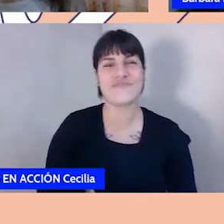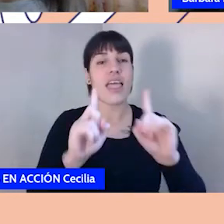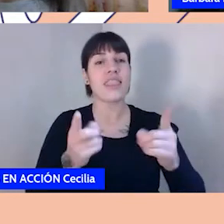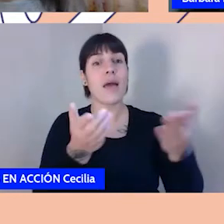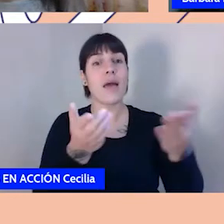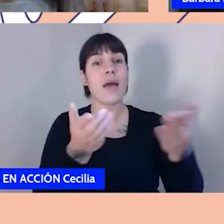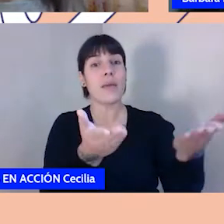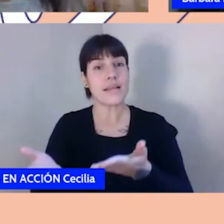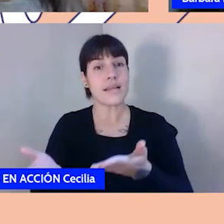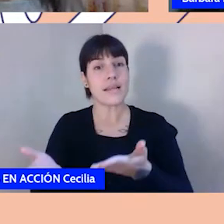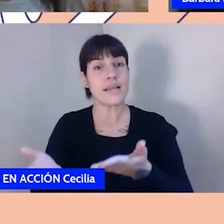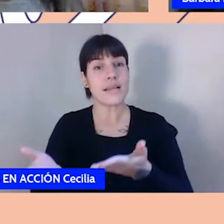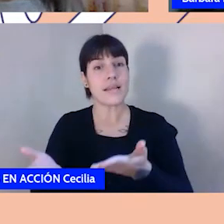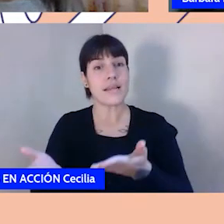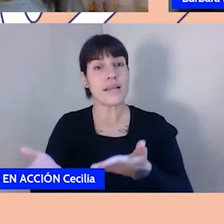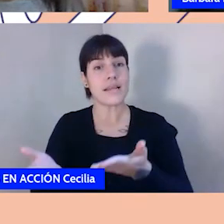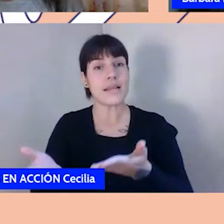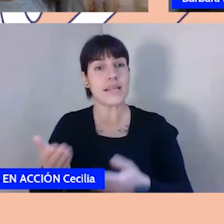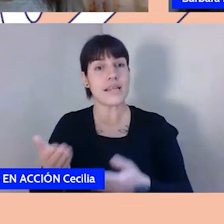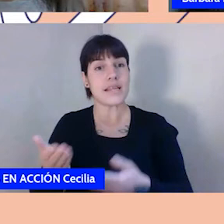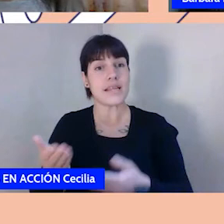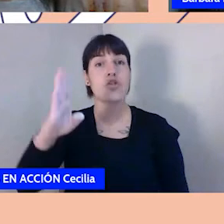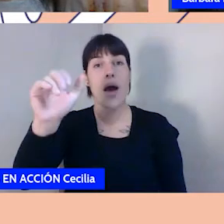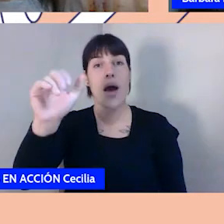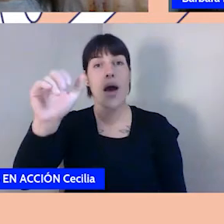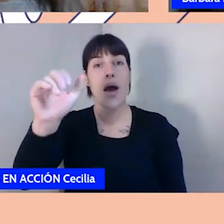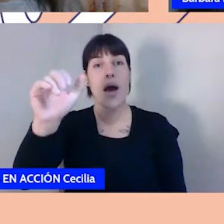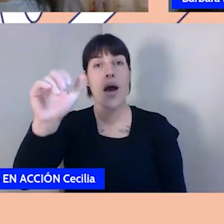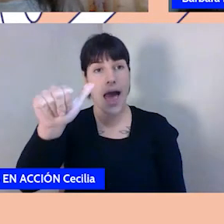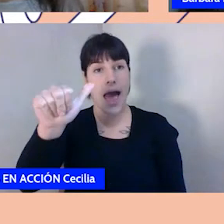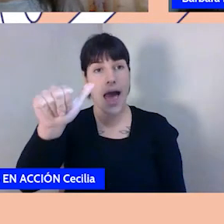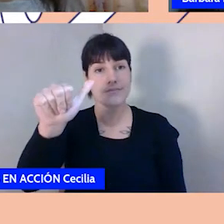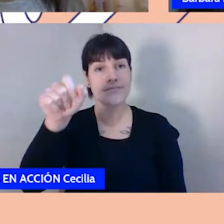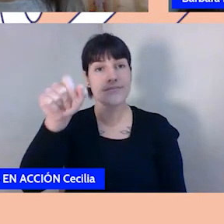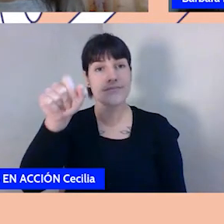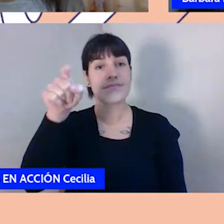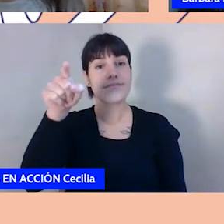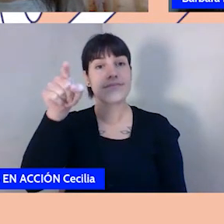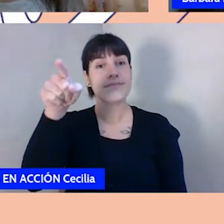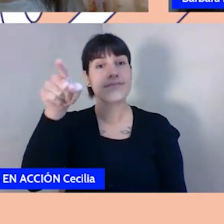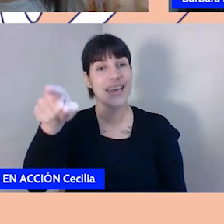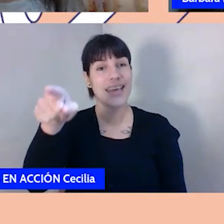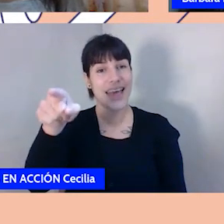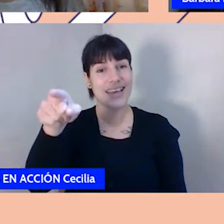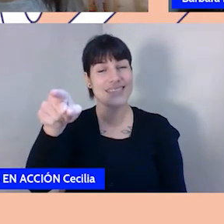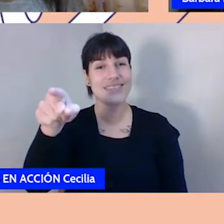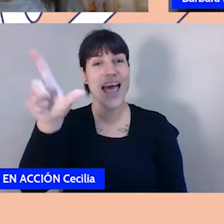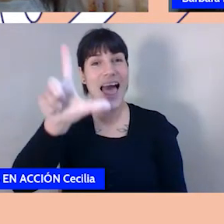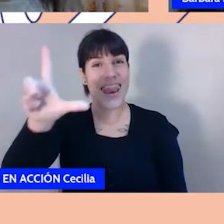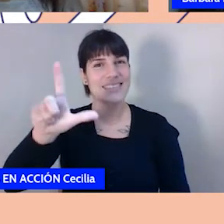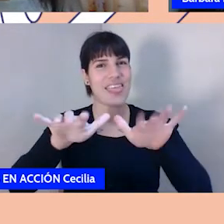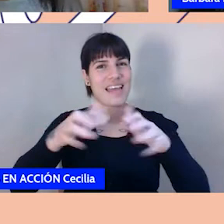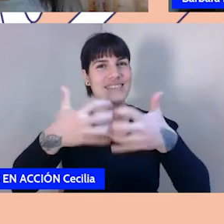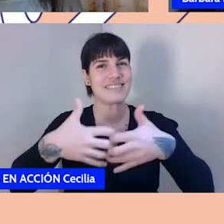a Bárbara Blackler. Ella es licenciada en sistemas computacionales e informática, es egresada de la